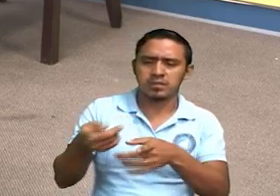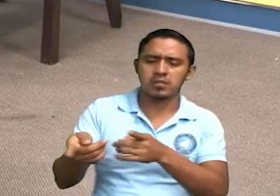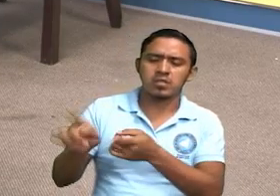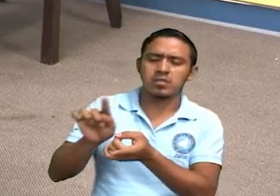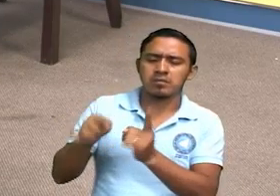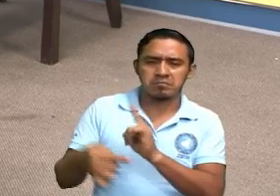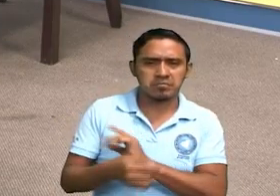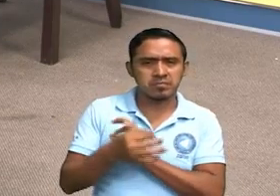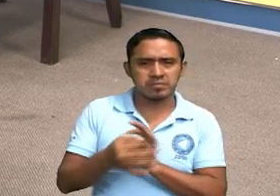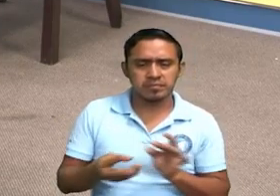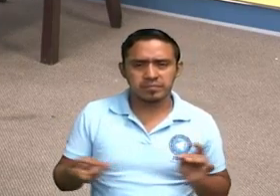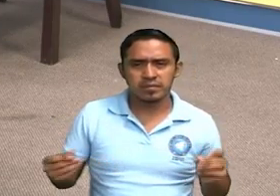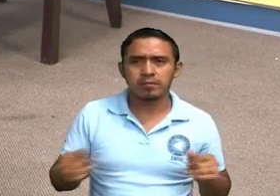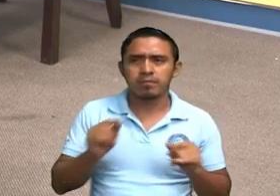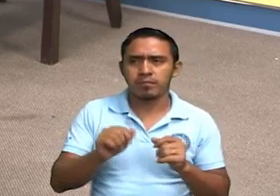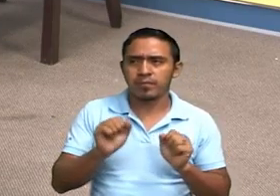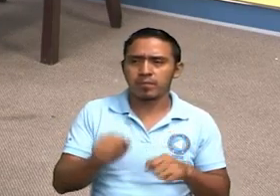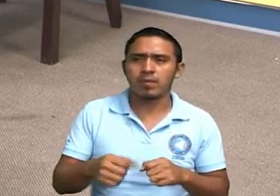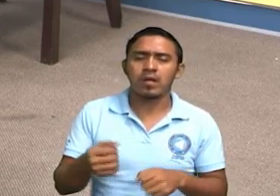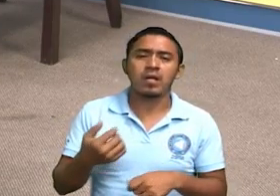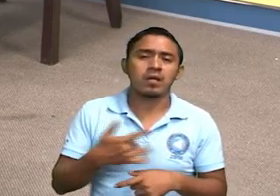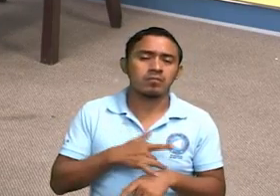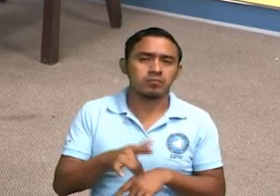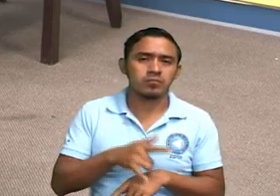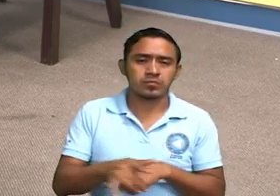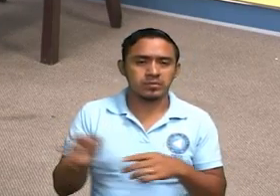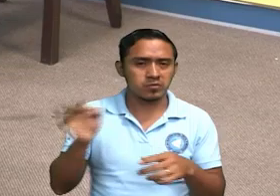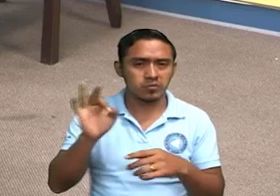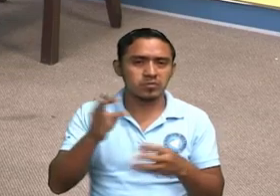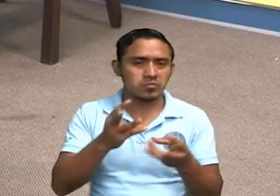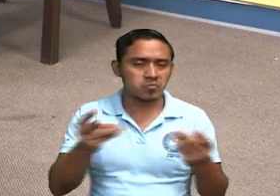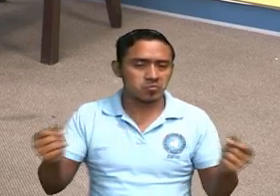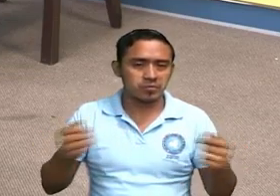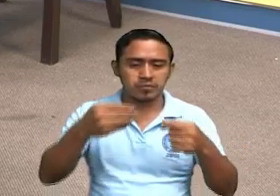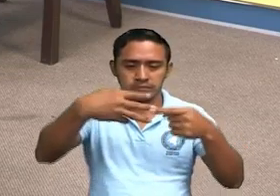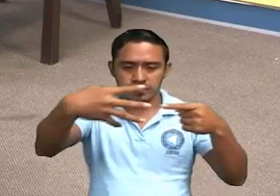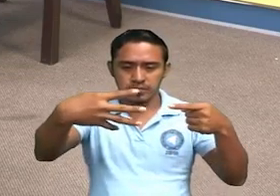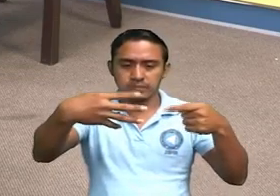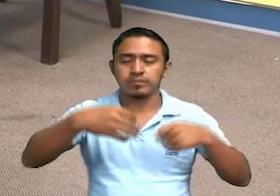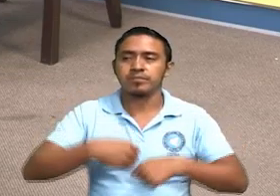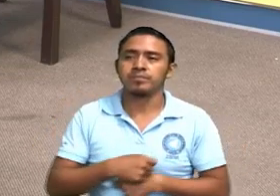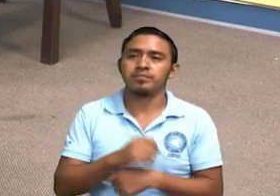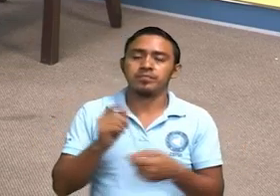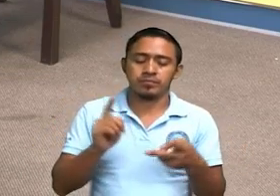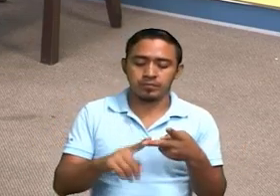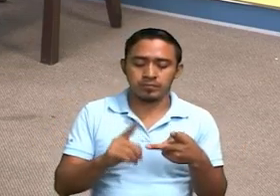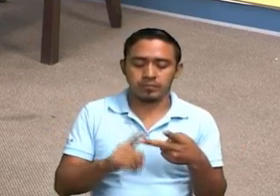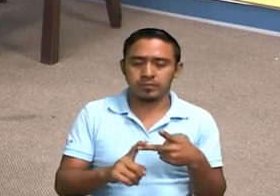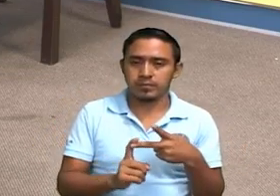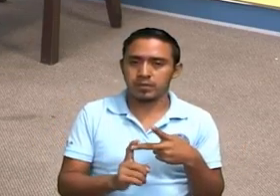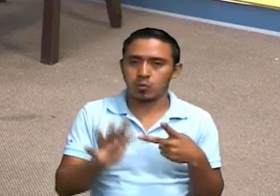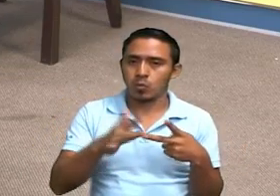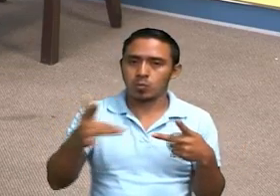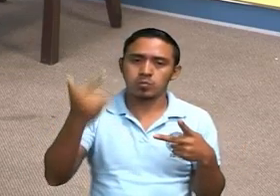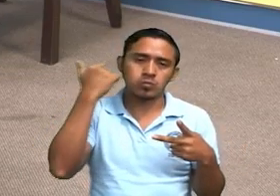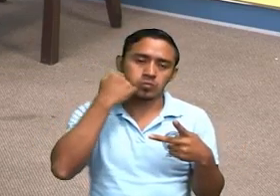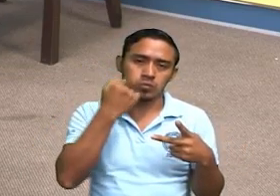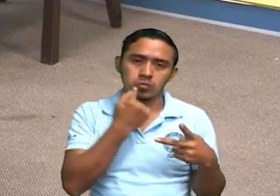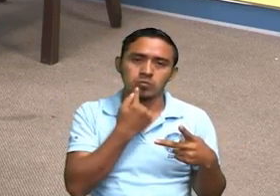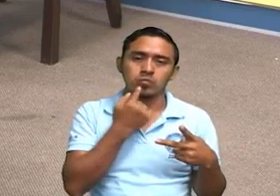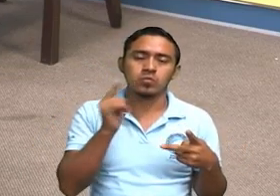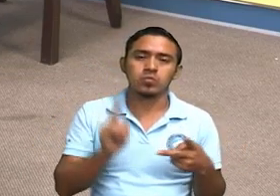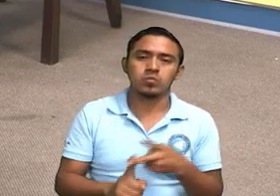reversibles. Son reversibles porque se pueden tratar. Tratar, correcto. ¿Verdad? Pero también tenemos otro tipo de sordera, que